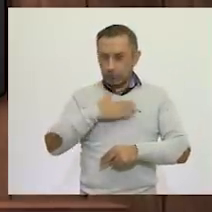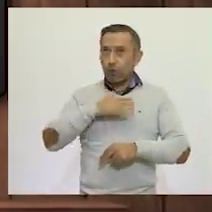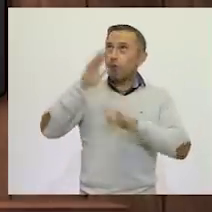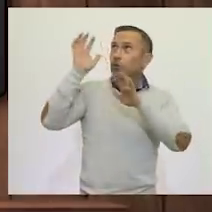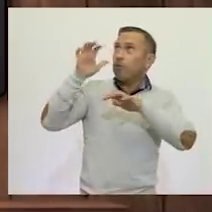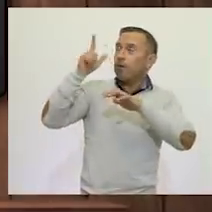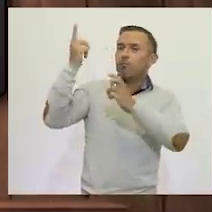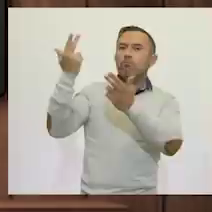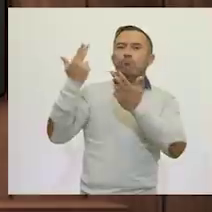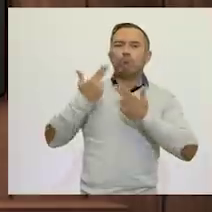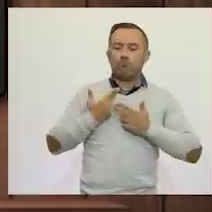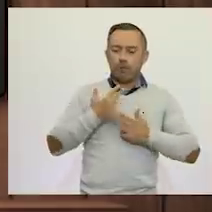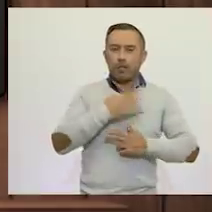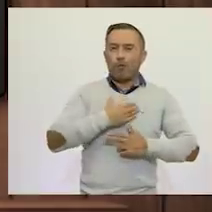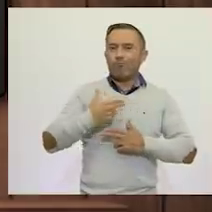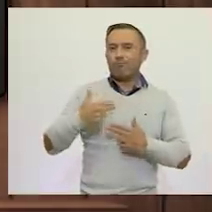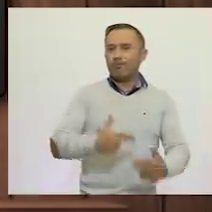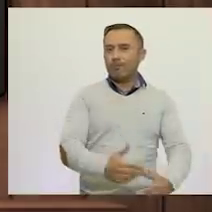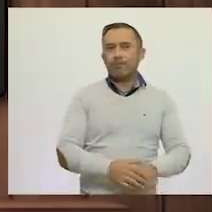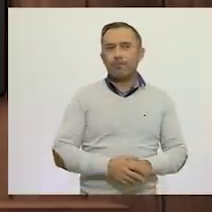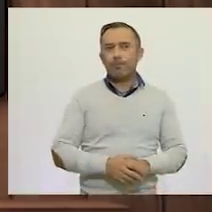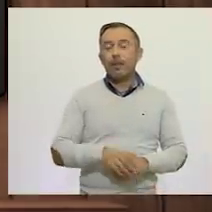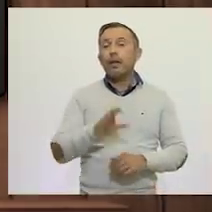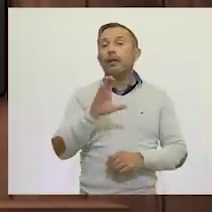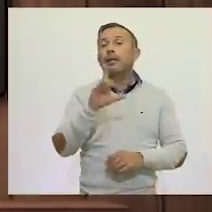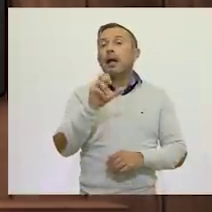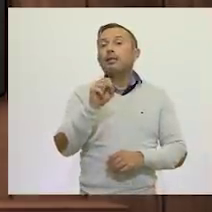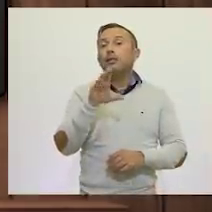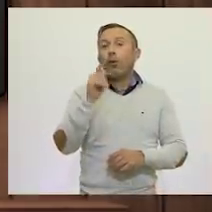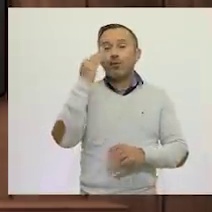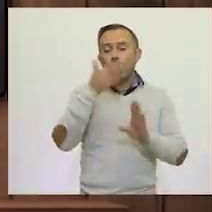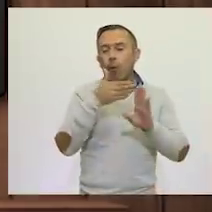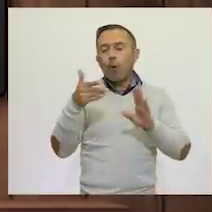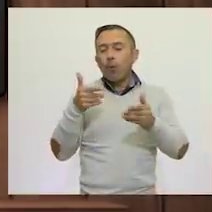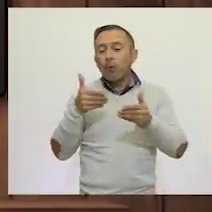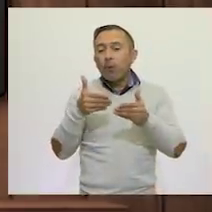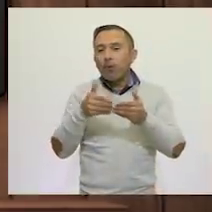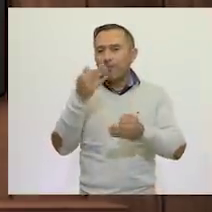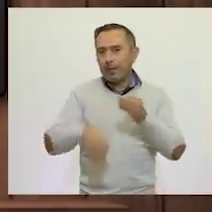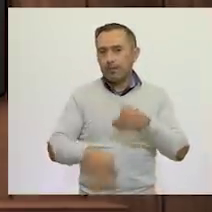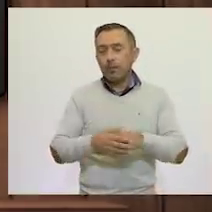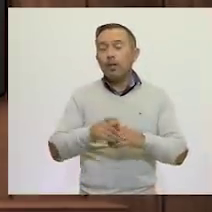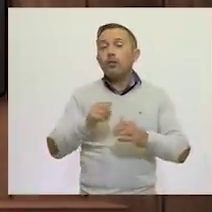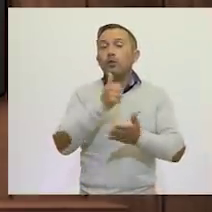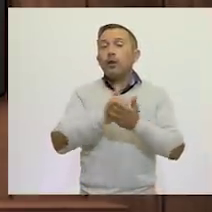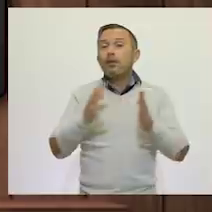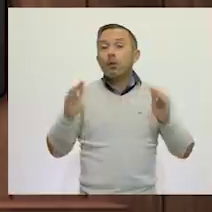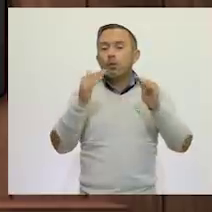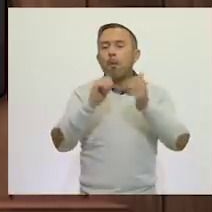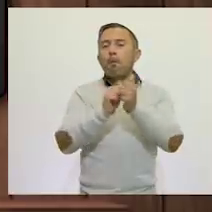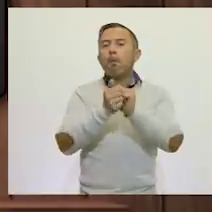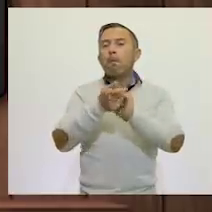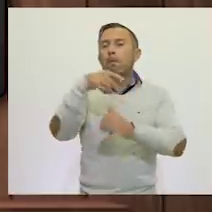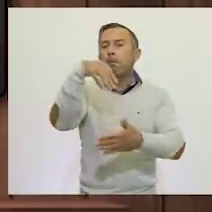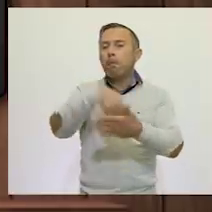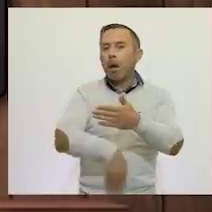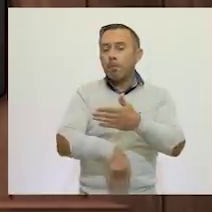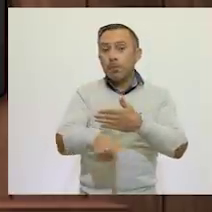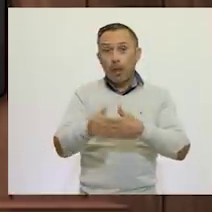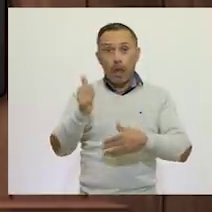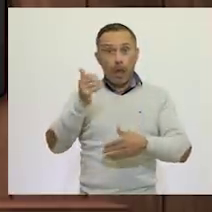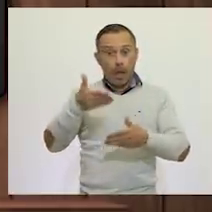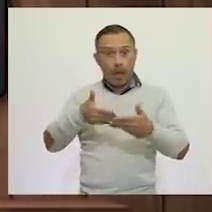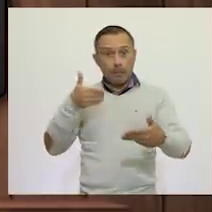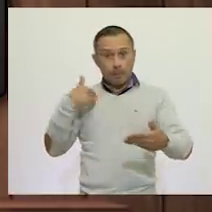descendientes. El fin del clásico. La ciudad de Teotihuacán fue decayendo y, al ser el centro de poder más